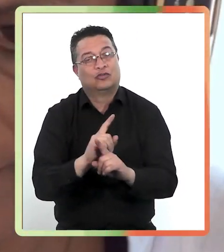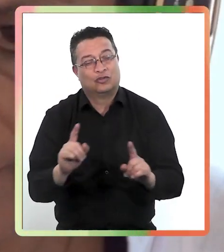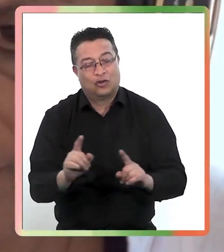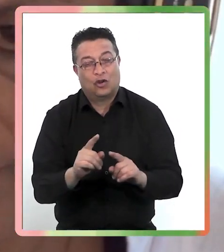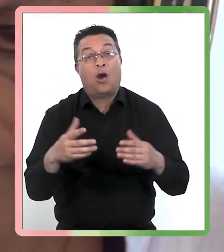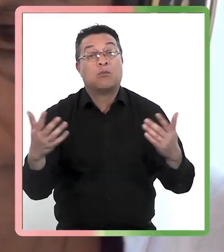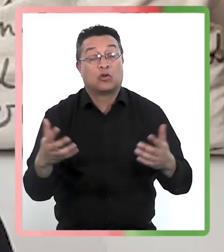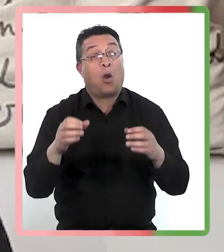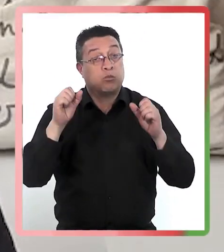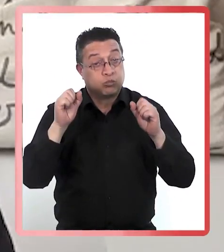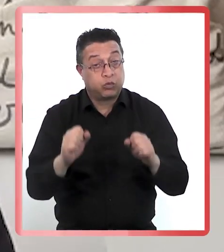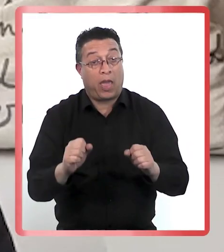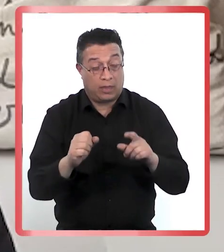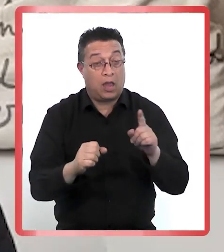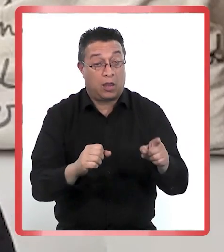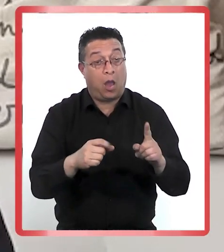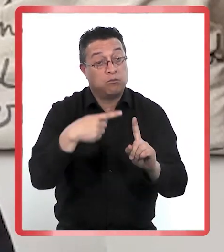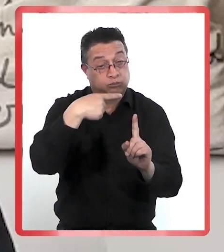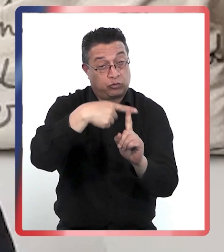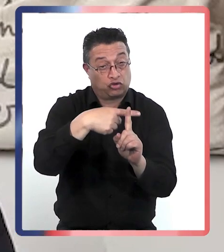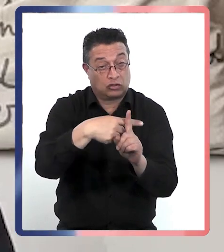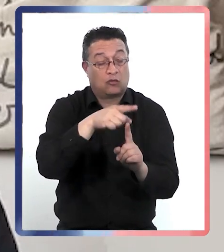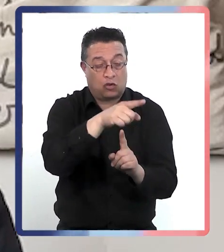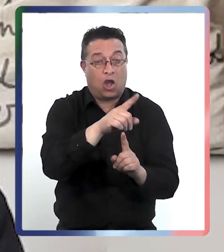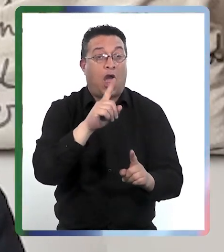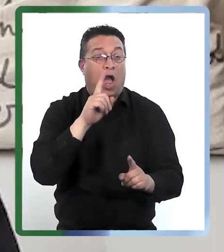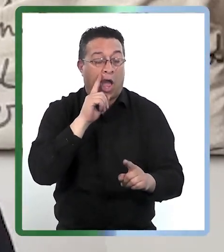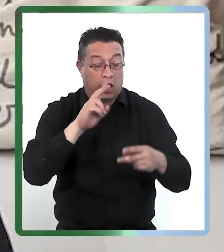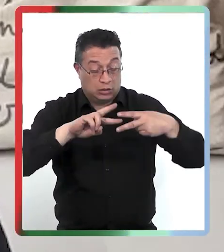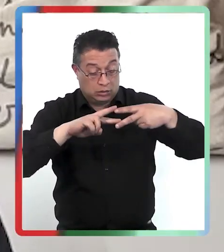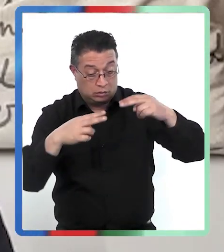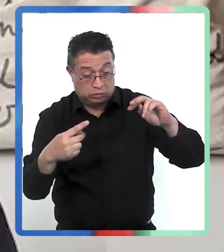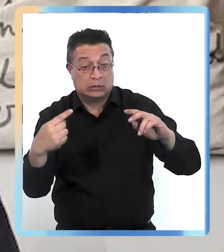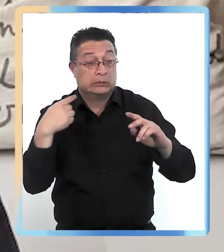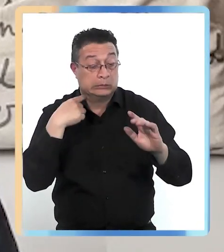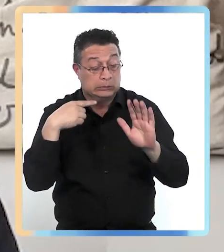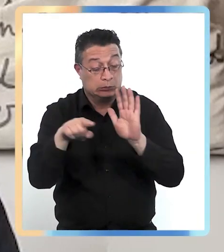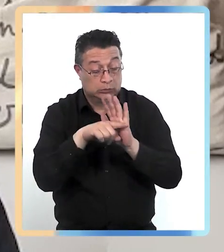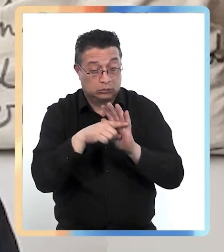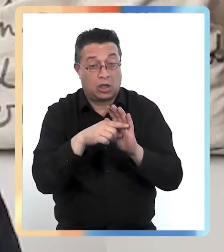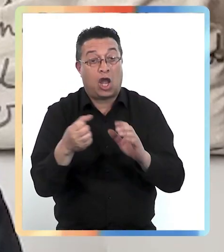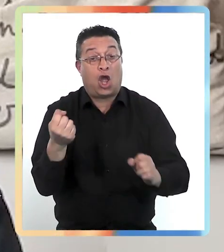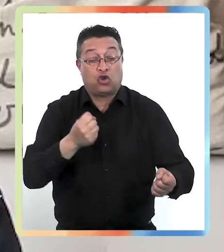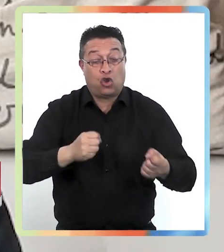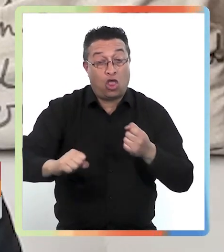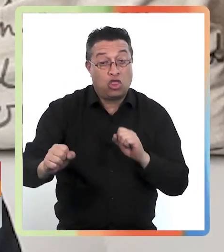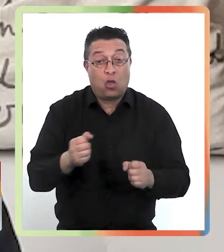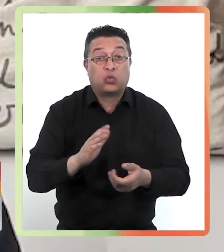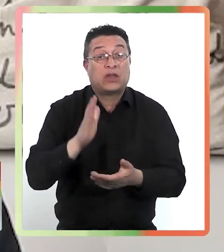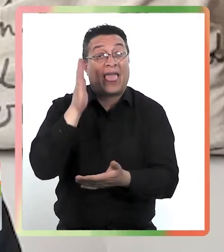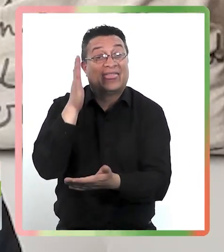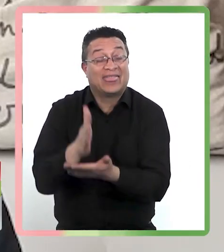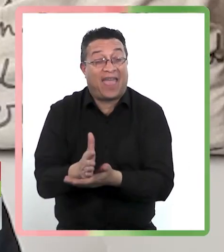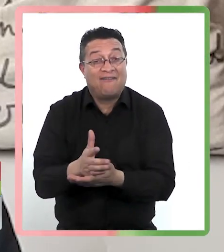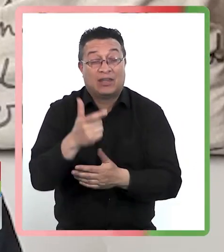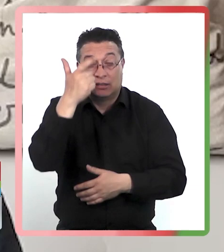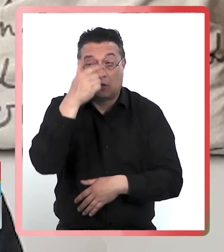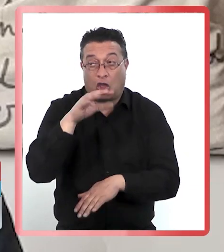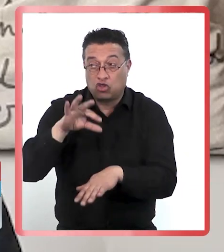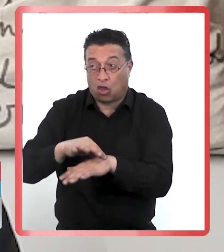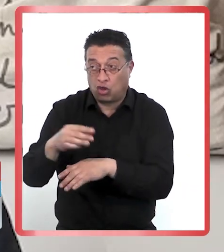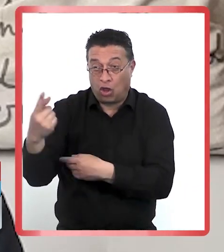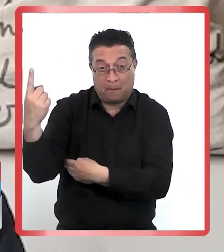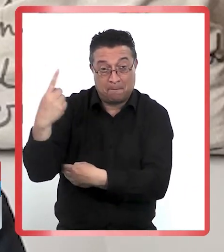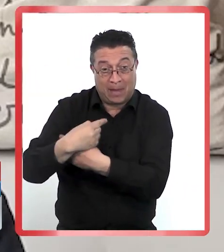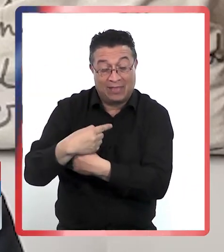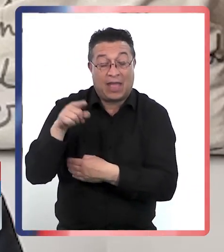Principalmente porque, que a pesar de que yo pueda tener el examen positivo, o sea, tenga las alteraciones, la conducta recomendada, o sea, que me dice